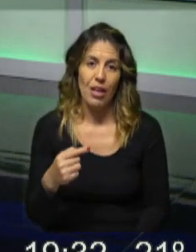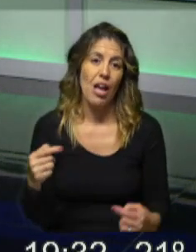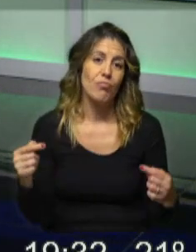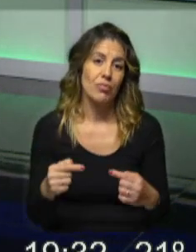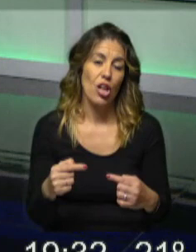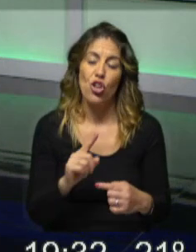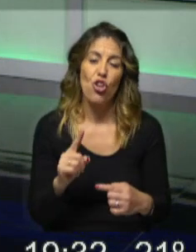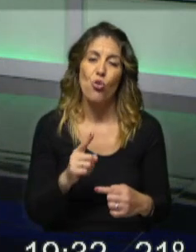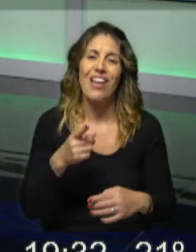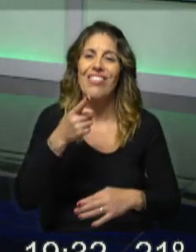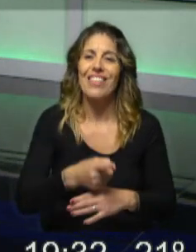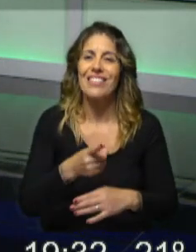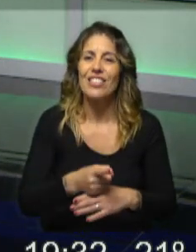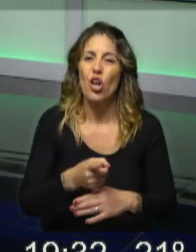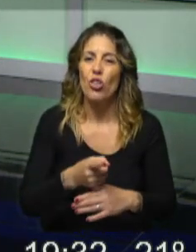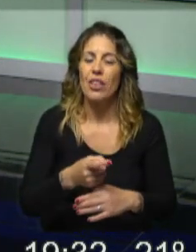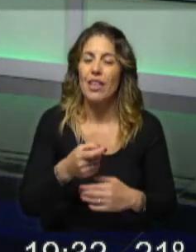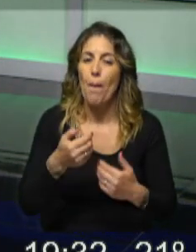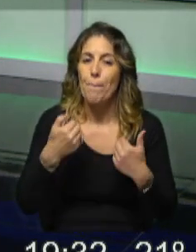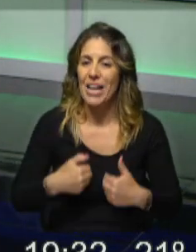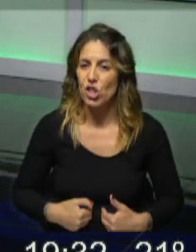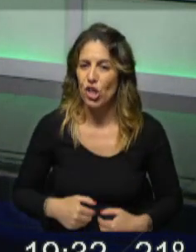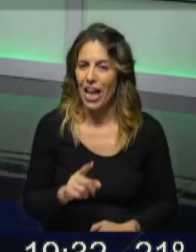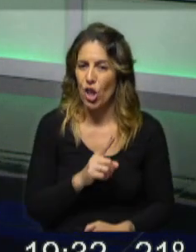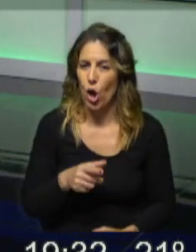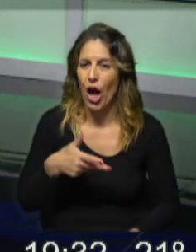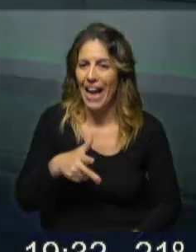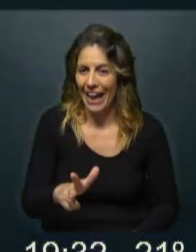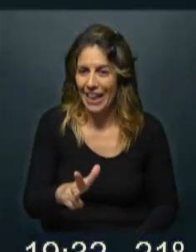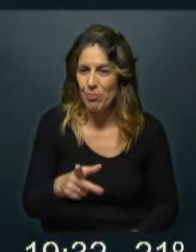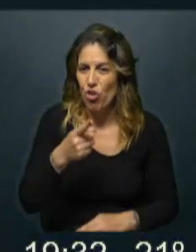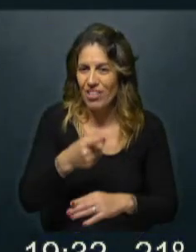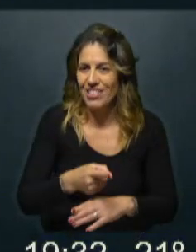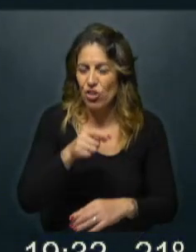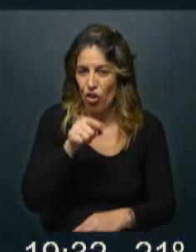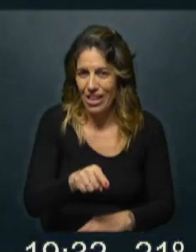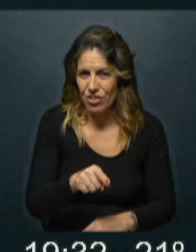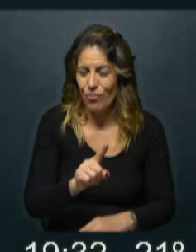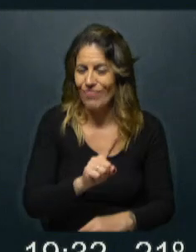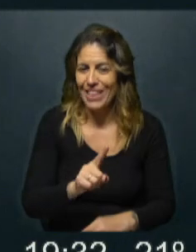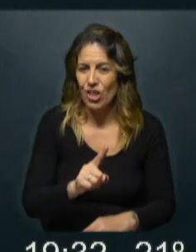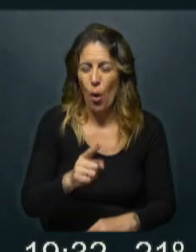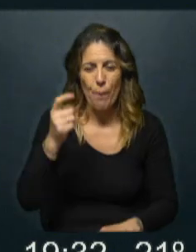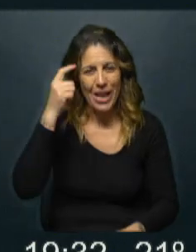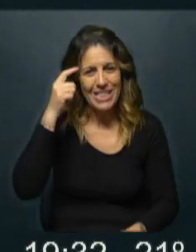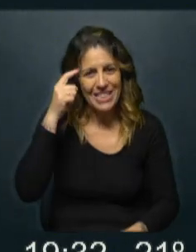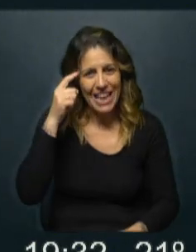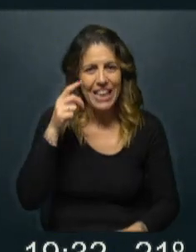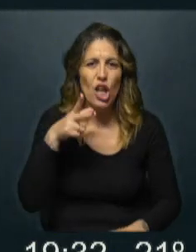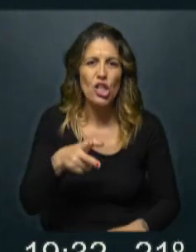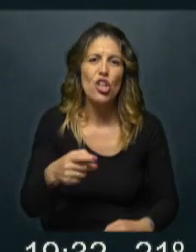decisión absolutamente personal es decir el herrerismo de esto y no parece Sensato pensar que lo haya hecho